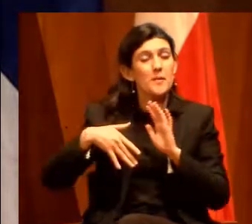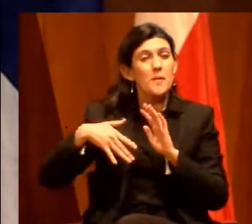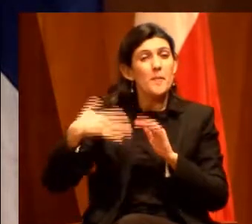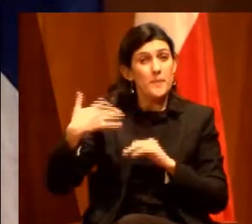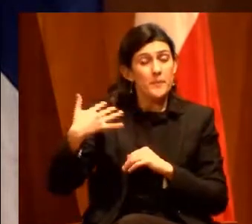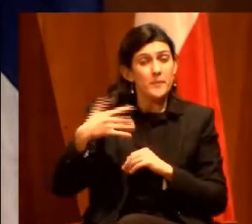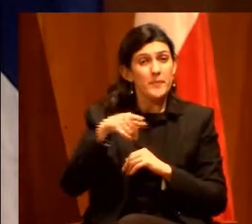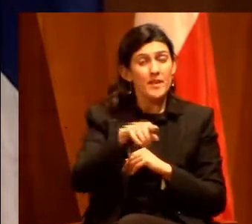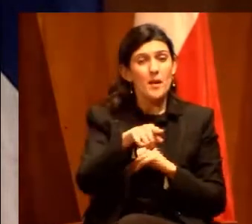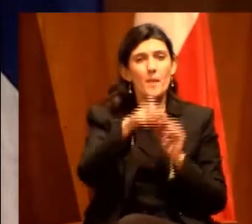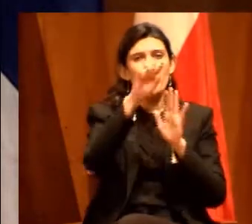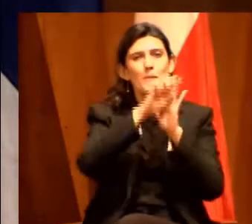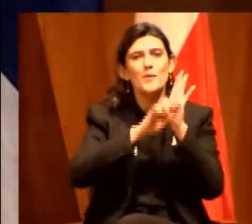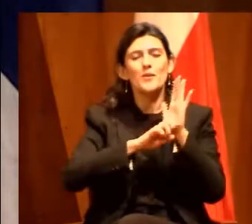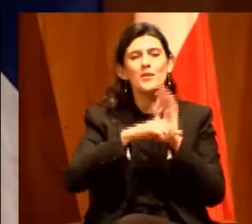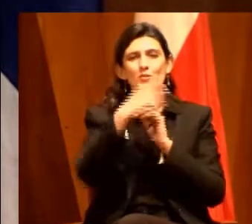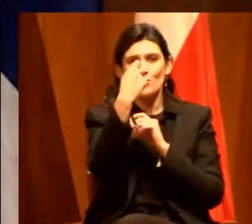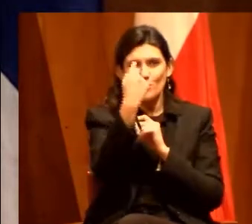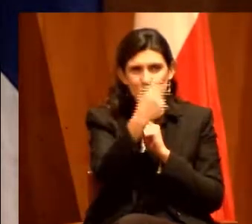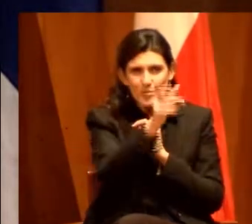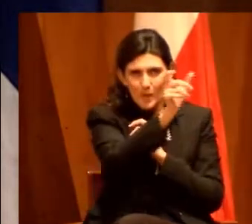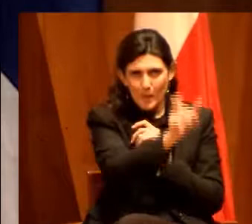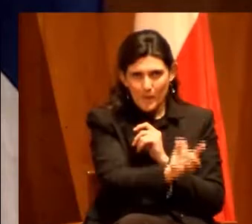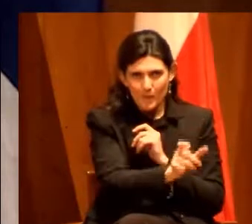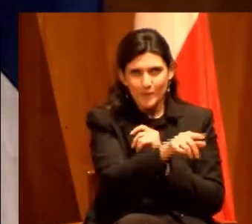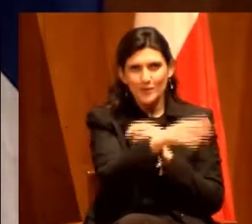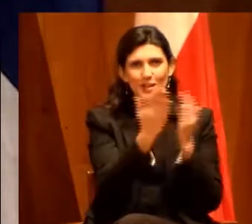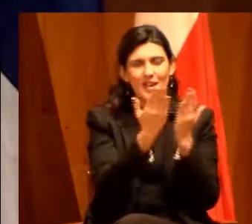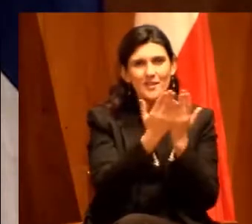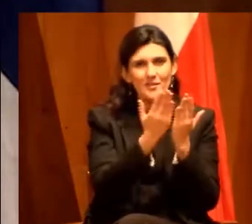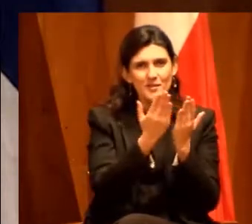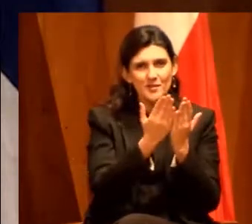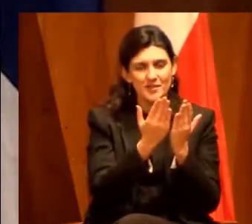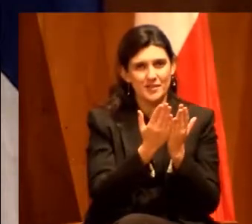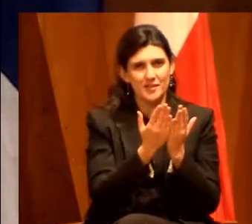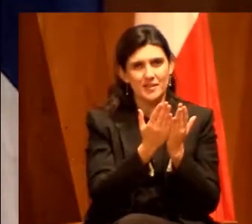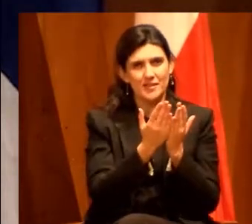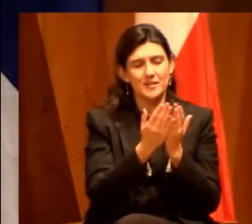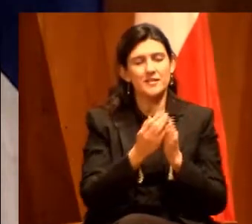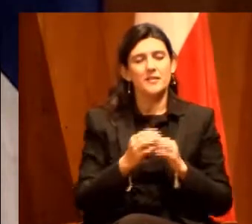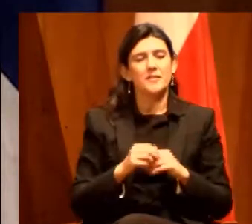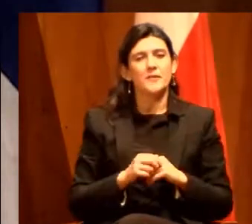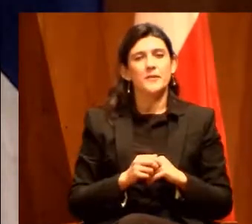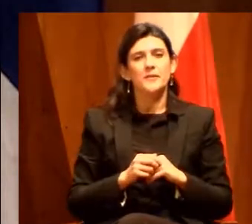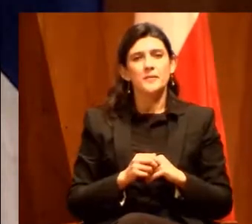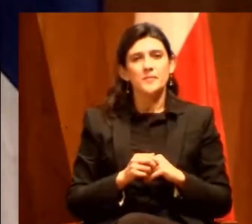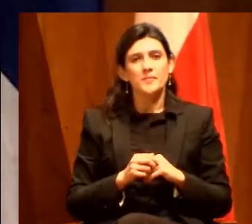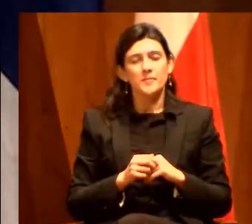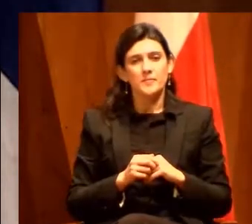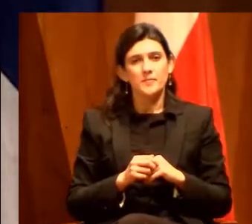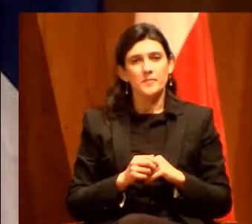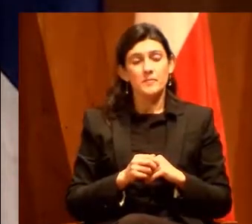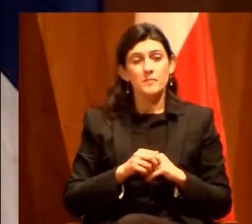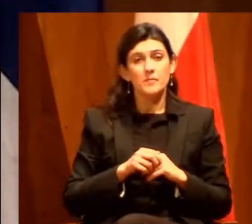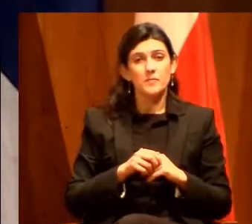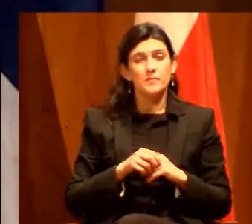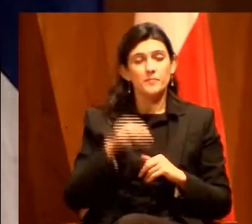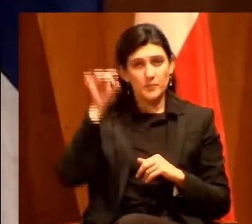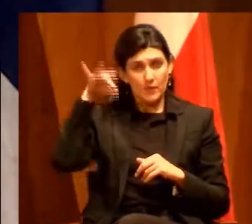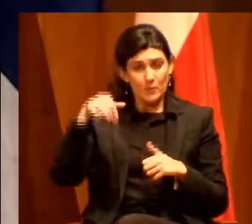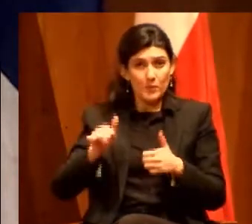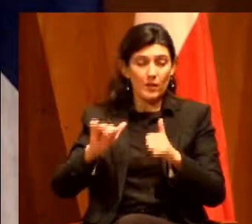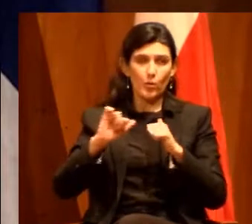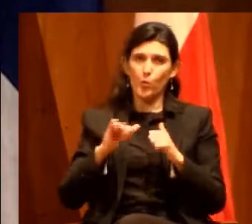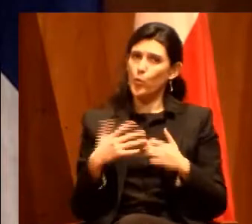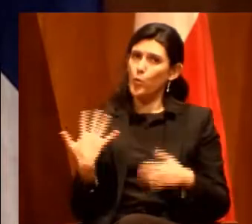personales de quienes son sujetos de esta educación y sin duda la educación. Sabemos que los